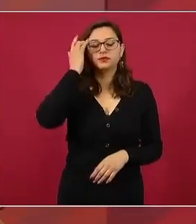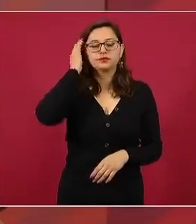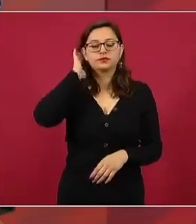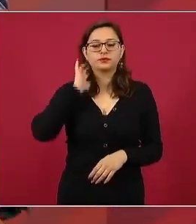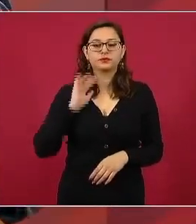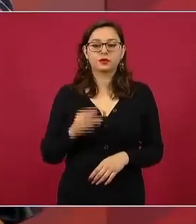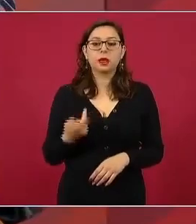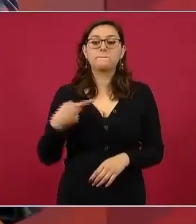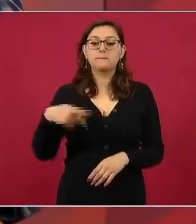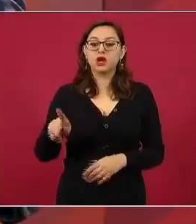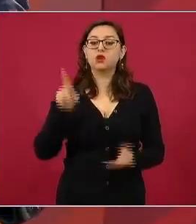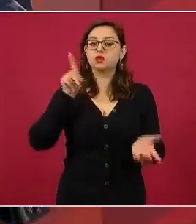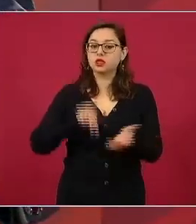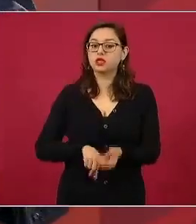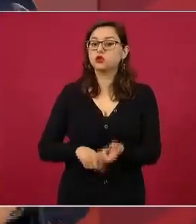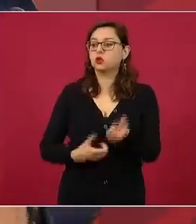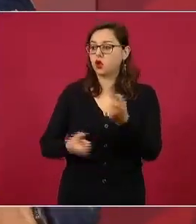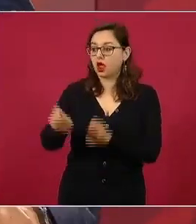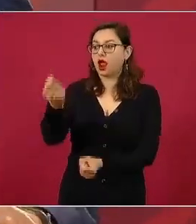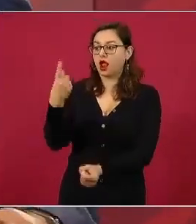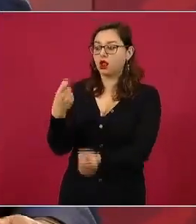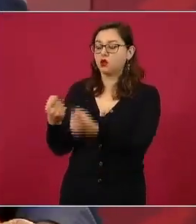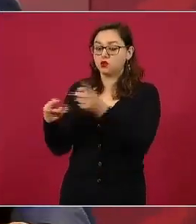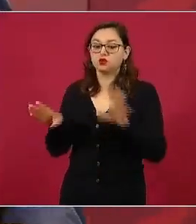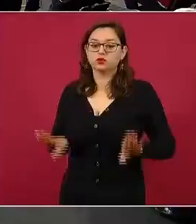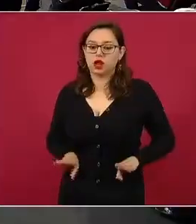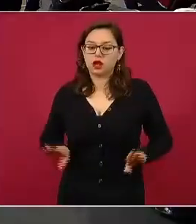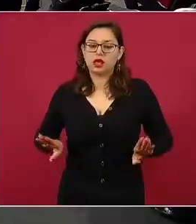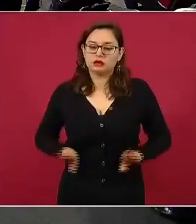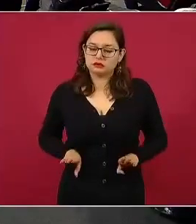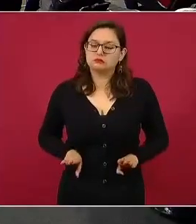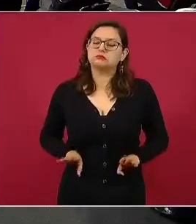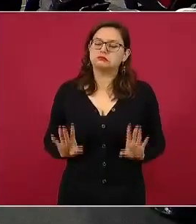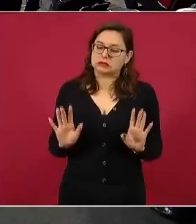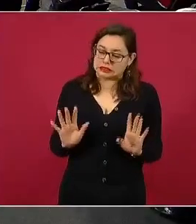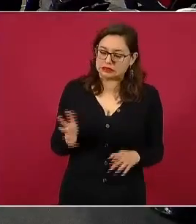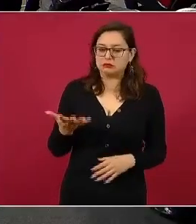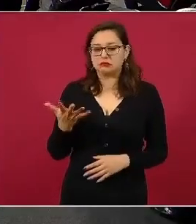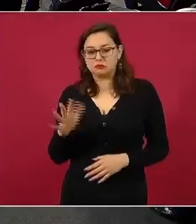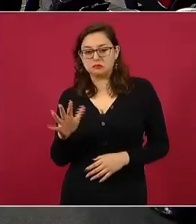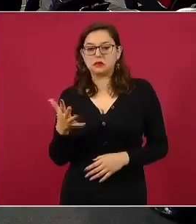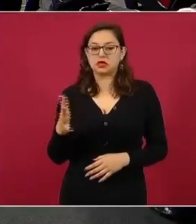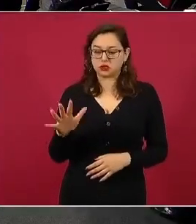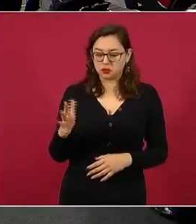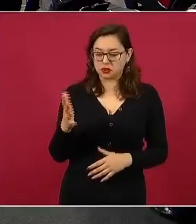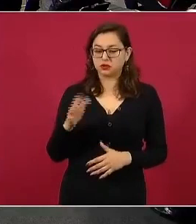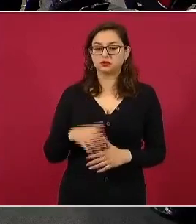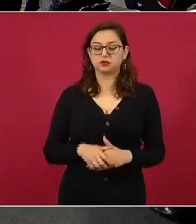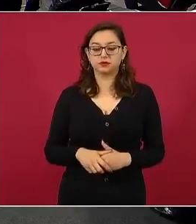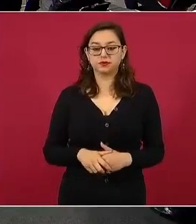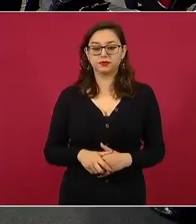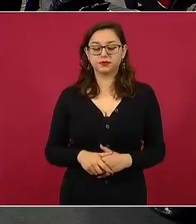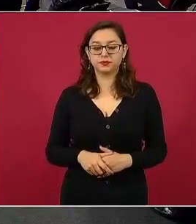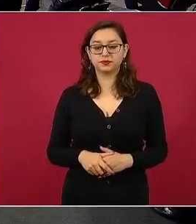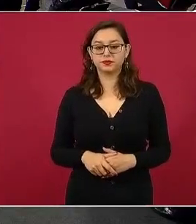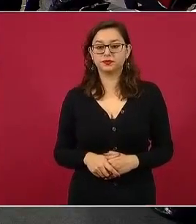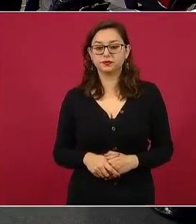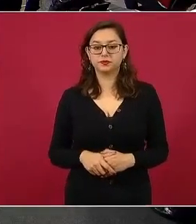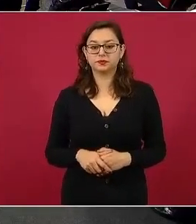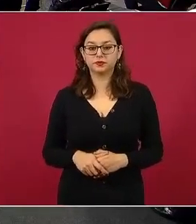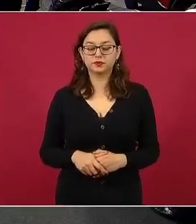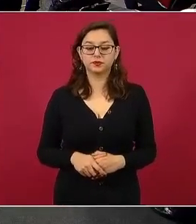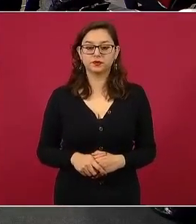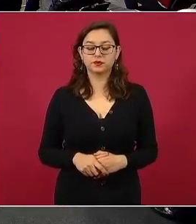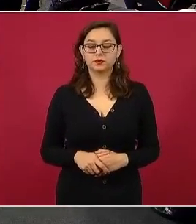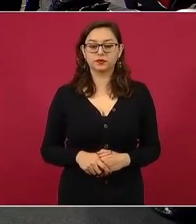todavía hay algo, bueno, con Elio ya es. Y está Meyer también, Lorenzo, los domingos Lorenzo